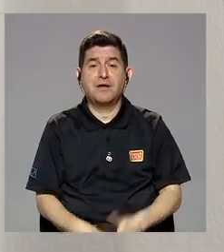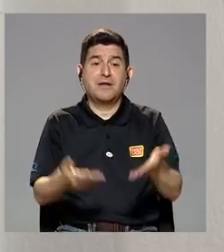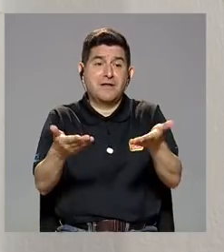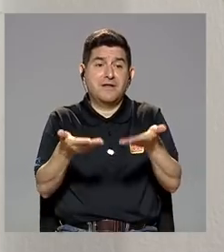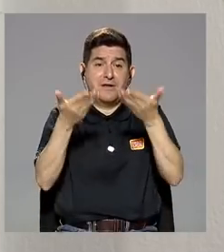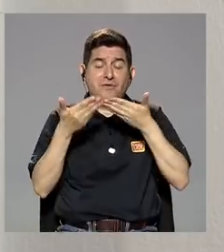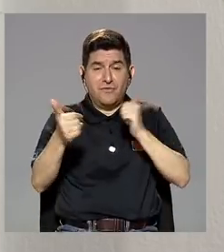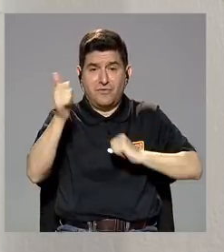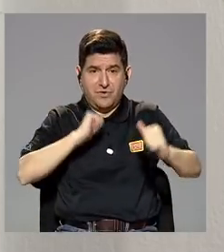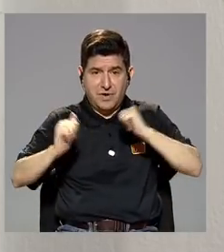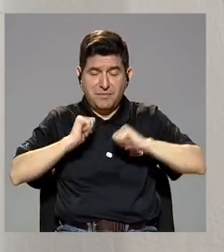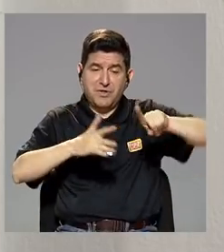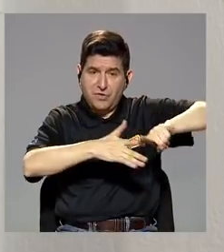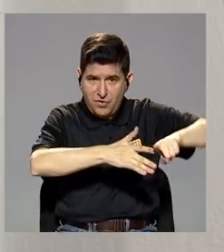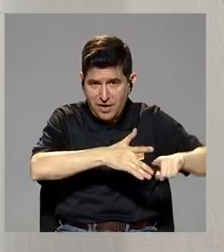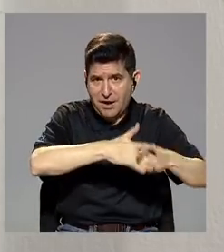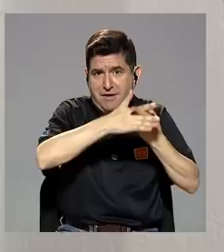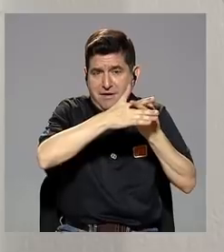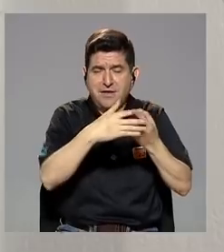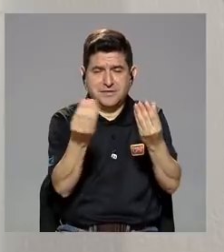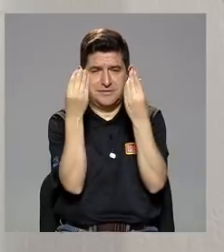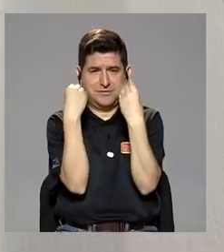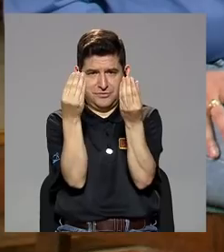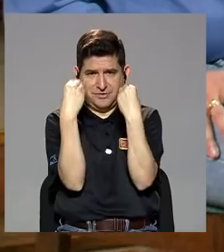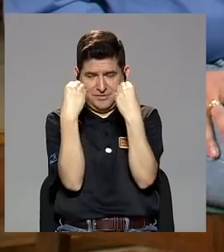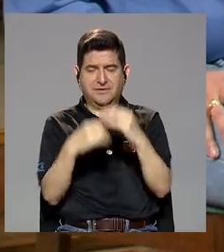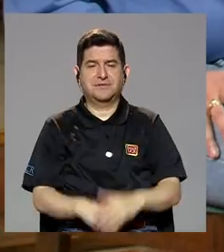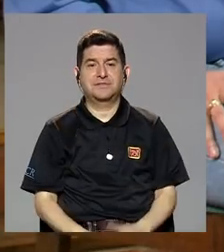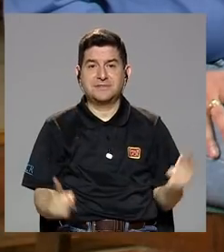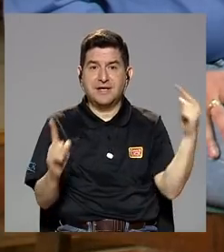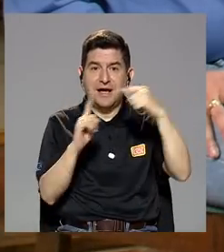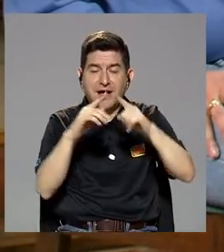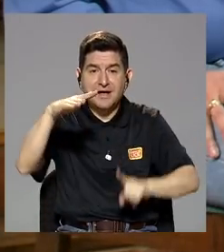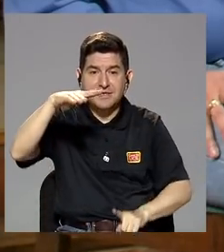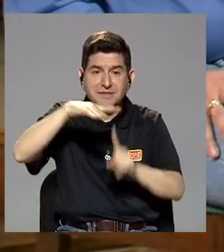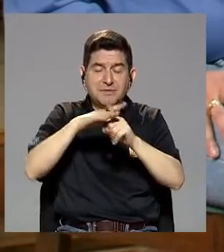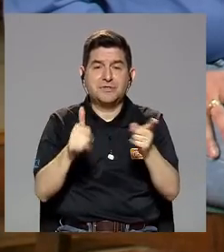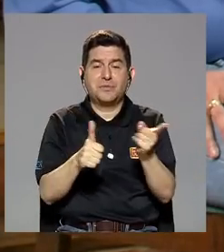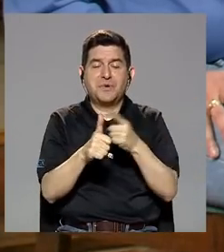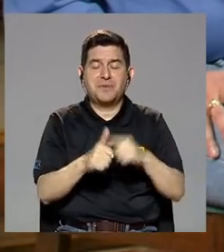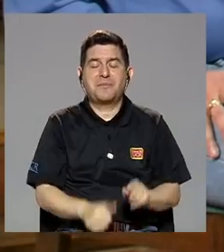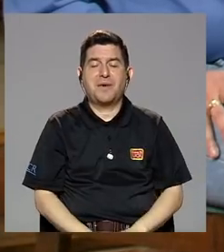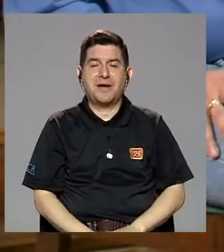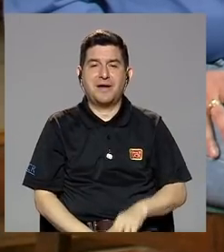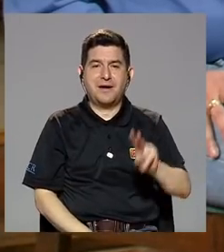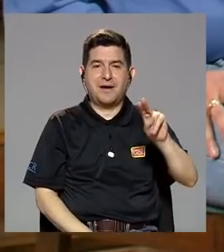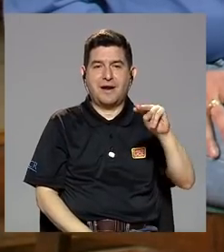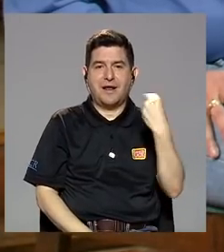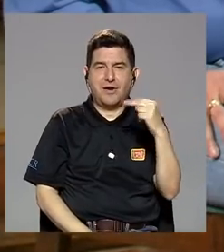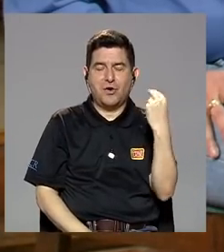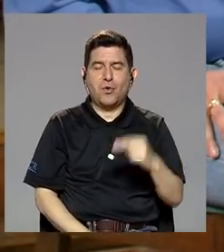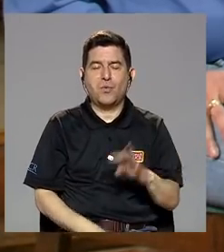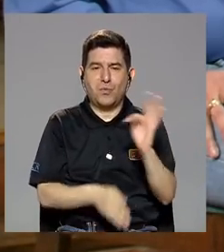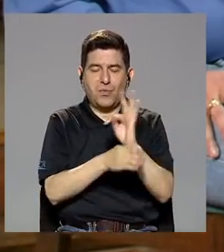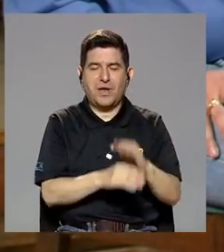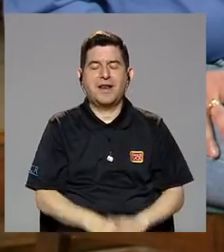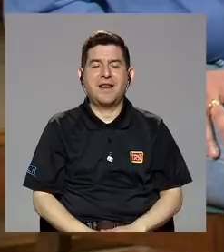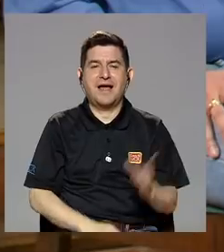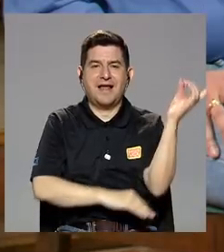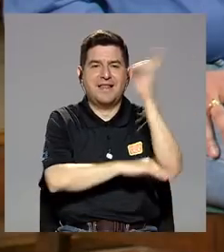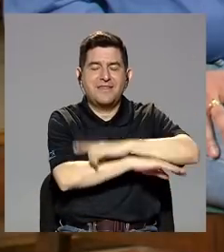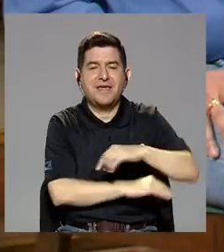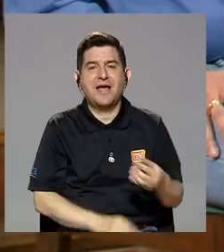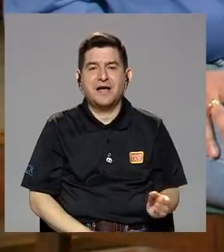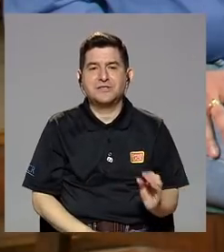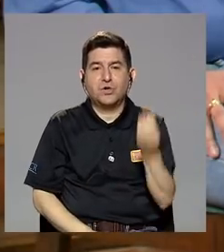que me dio el teatro en sus comienzos como enseñanza no hasta que apareció la primera telenovela que se llamó los días jóvenes